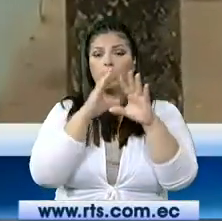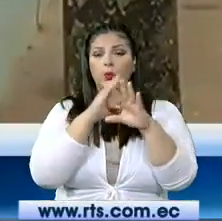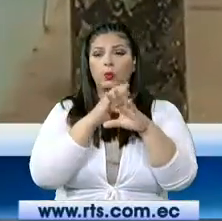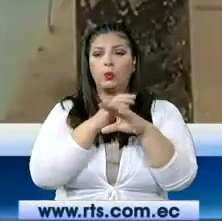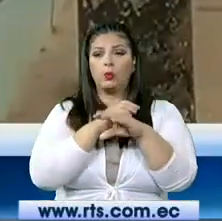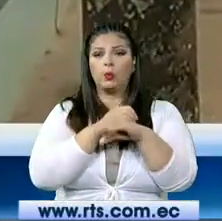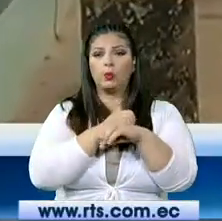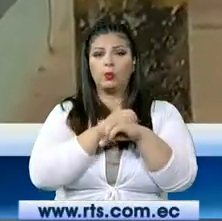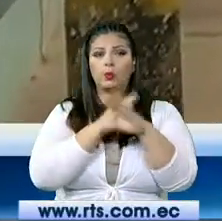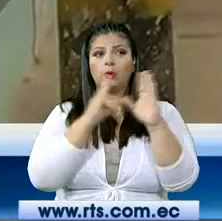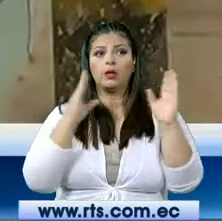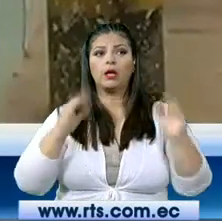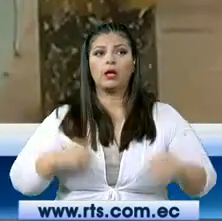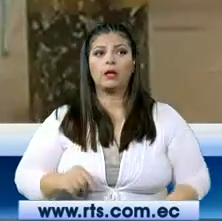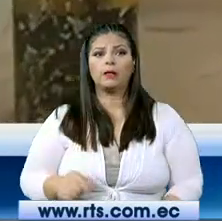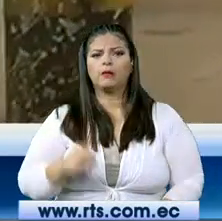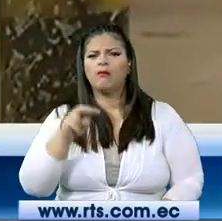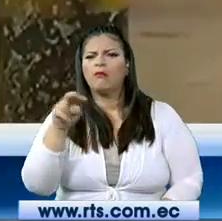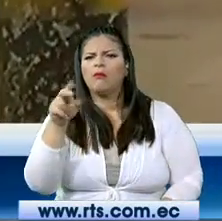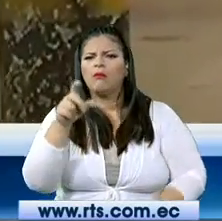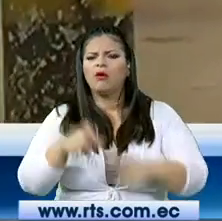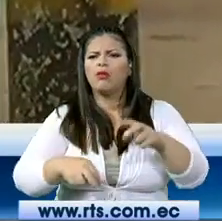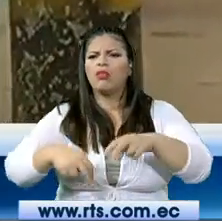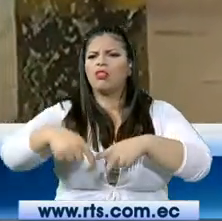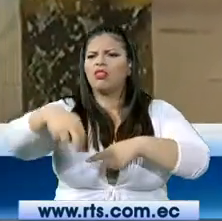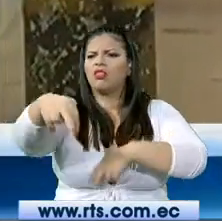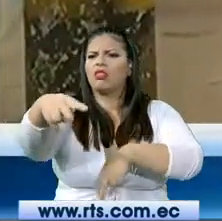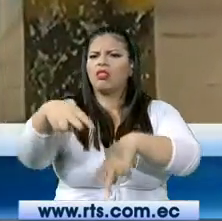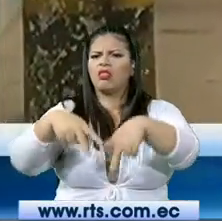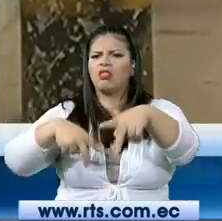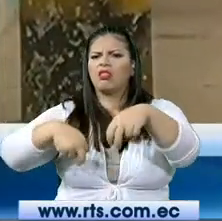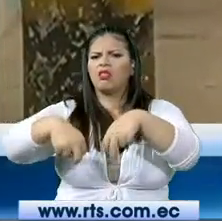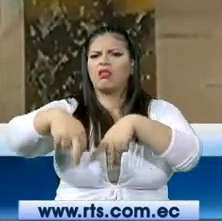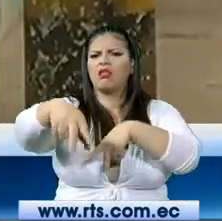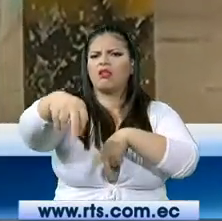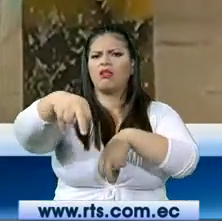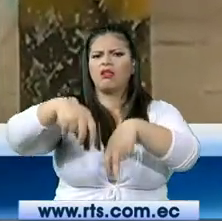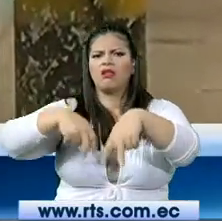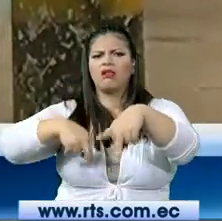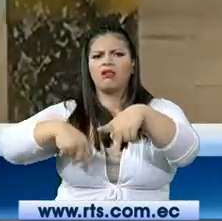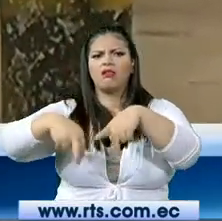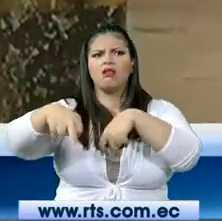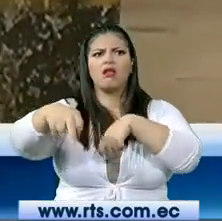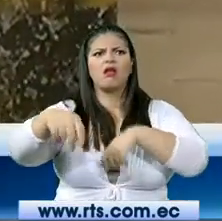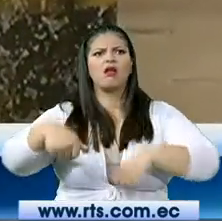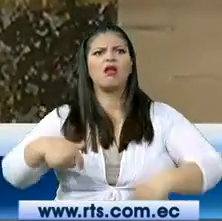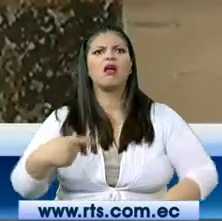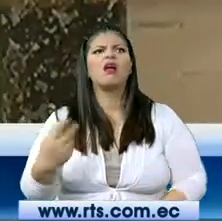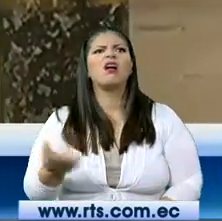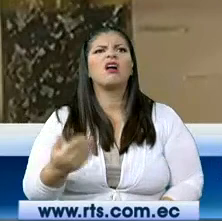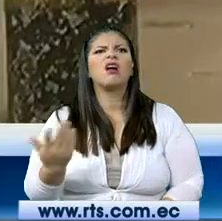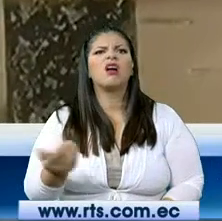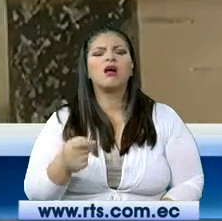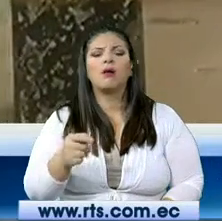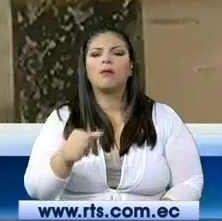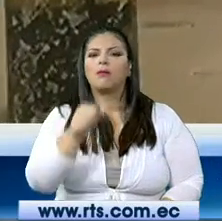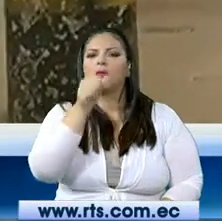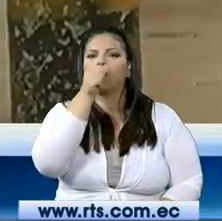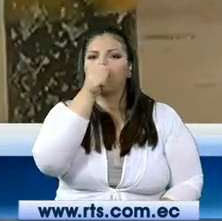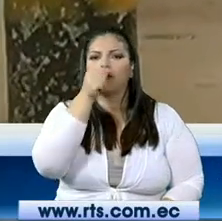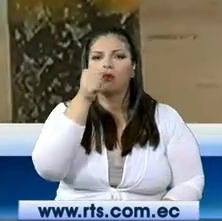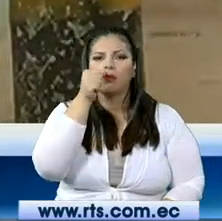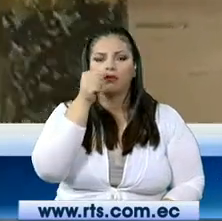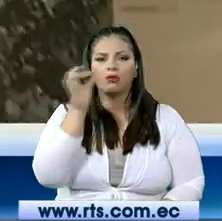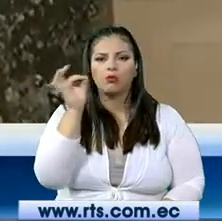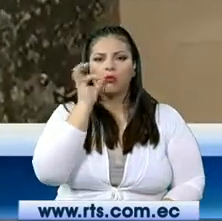de consumidores de droga, quienes, en vez de modelar, caminan como zombies a causa del consumo de